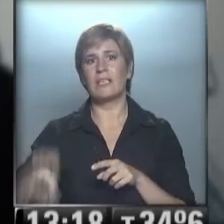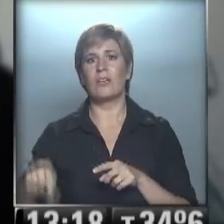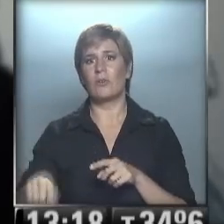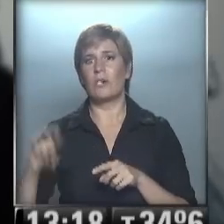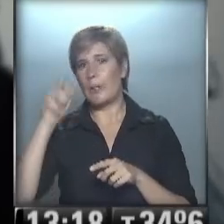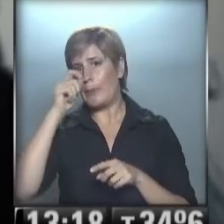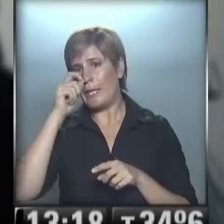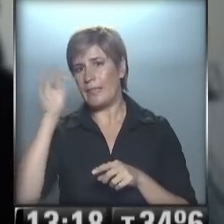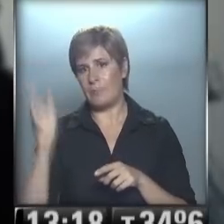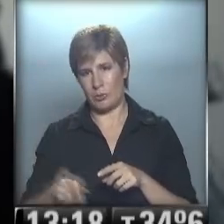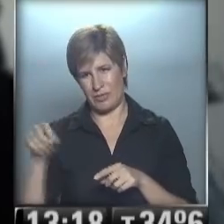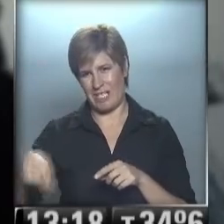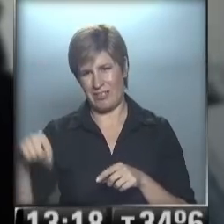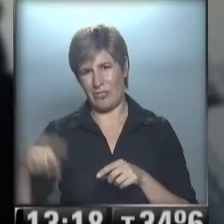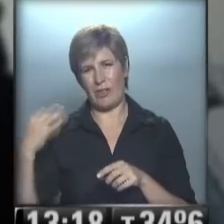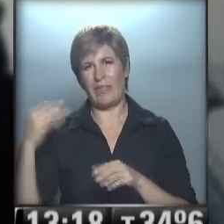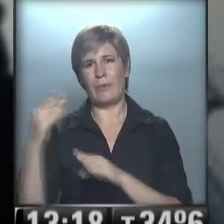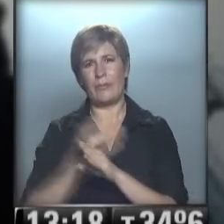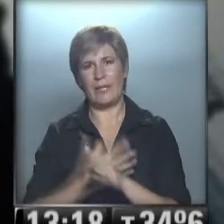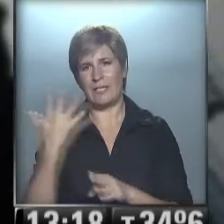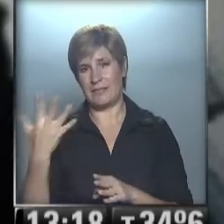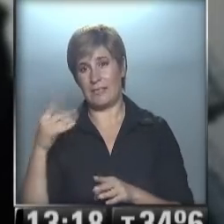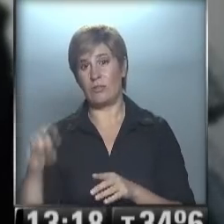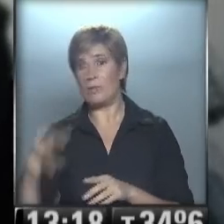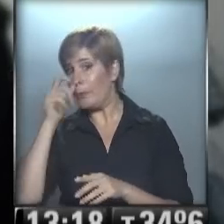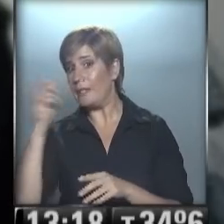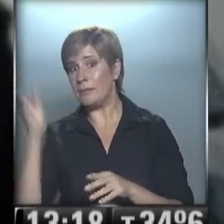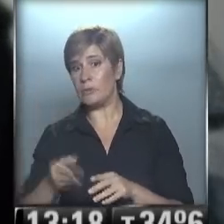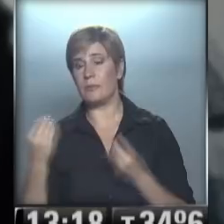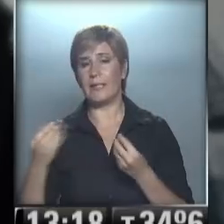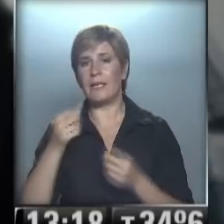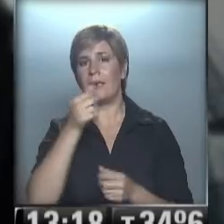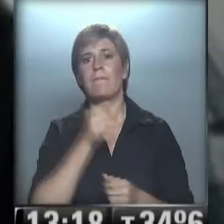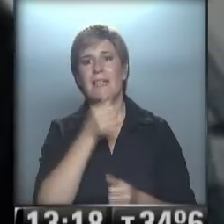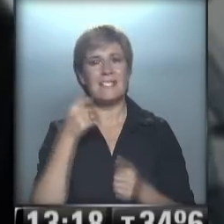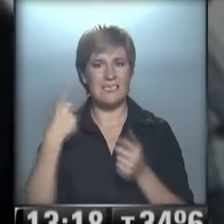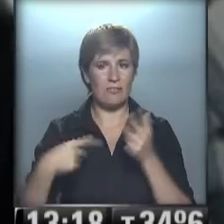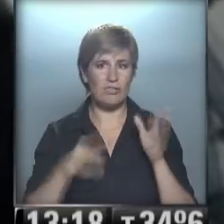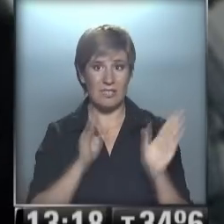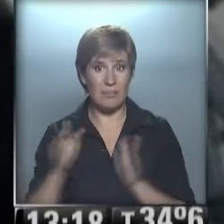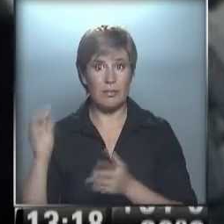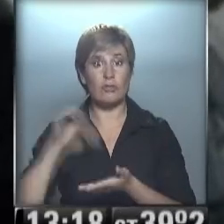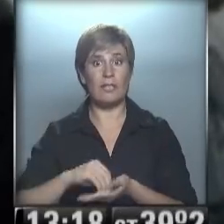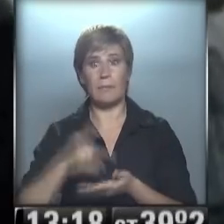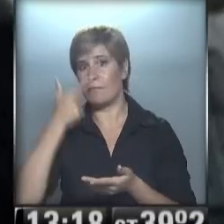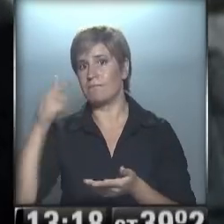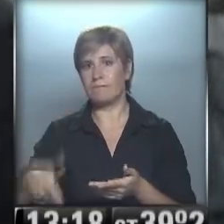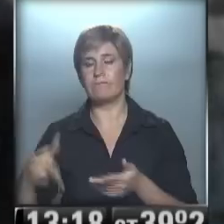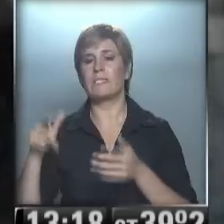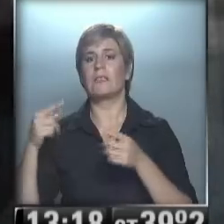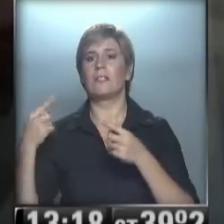ya posee y que se emplea tanto para usos médicos como para combustible nuclear sería sometido a un estricto